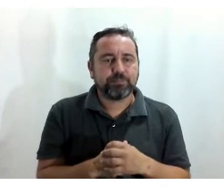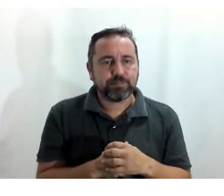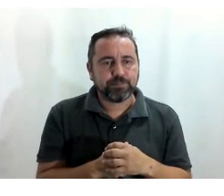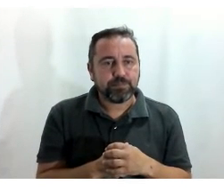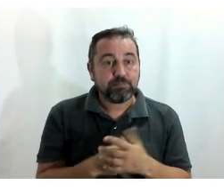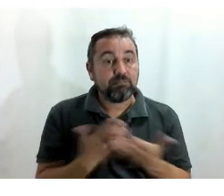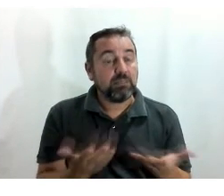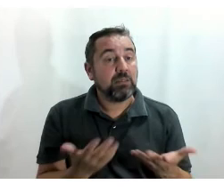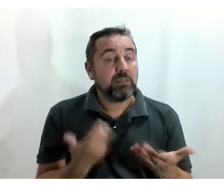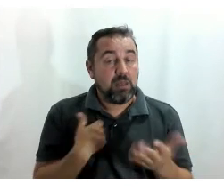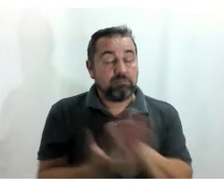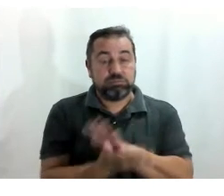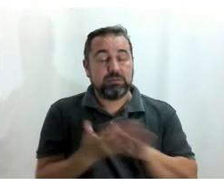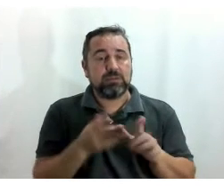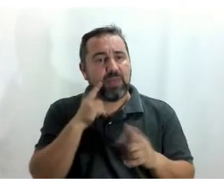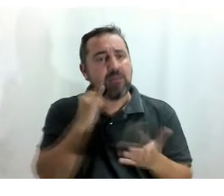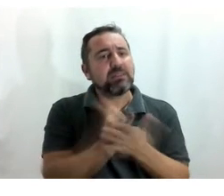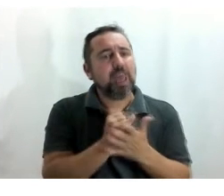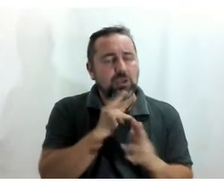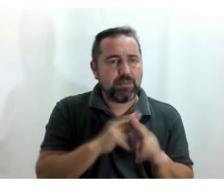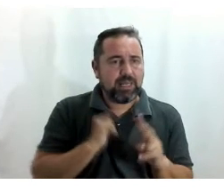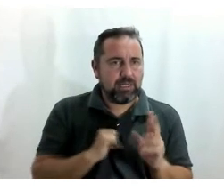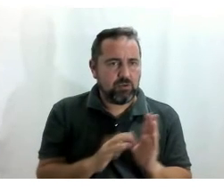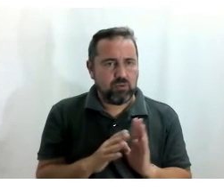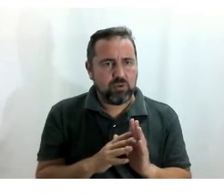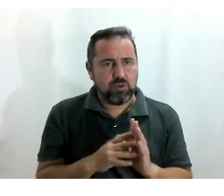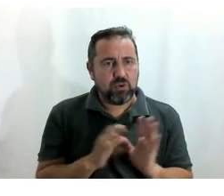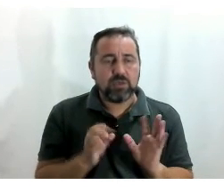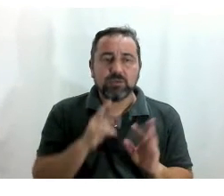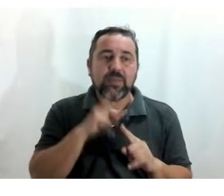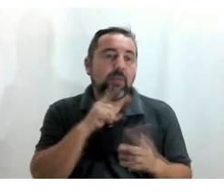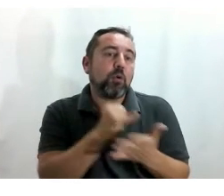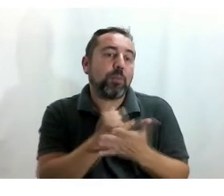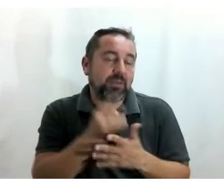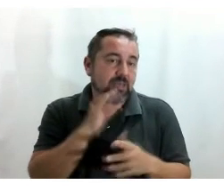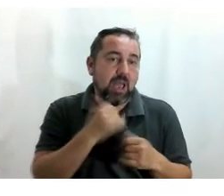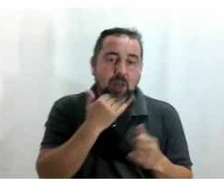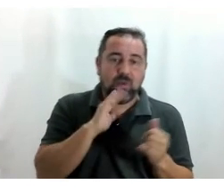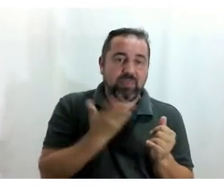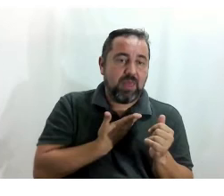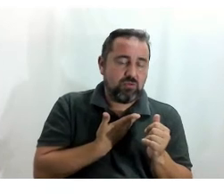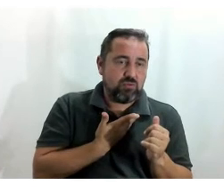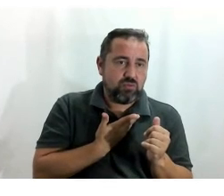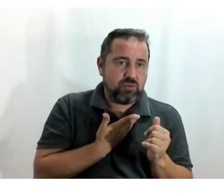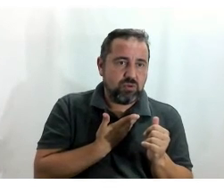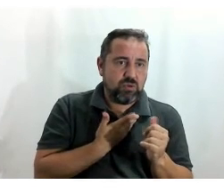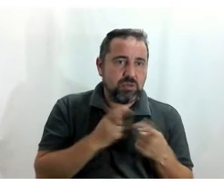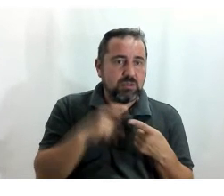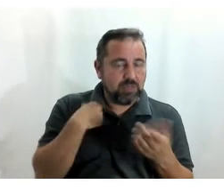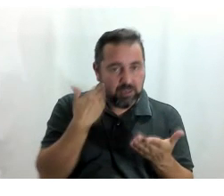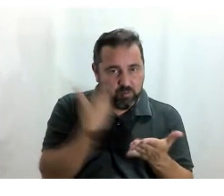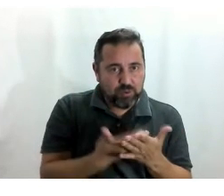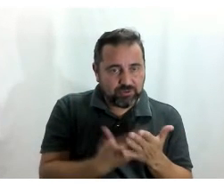Tanto es así que existe un ensayo clínico únicamente en fase de comprobar si causa algún daño, que es este que